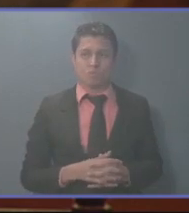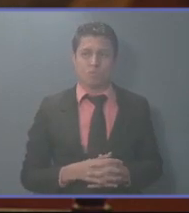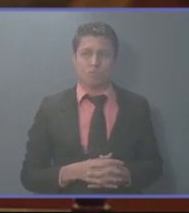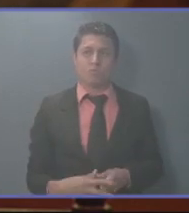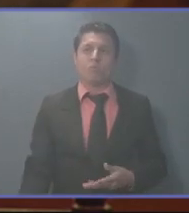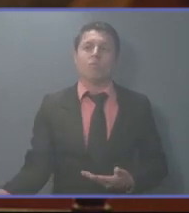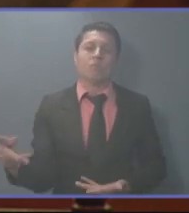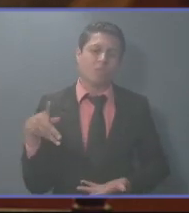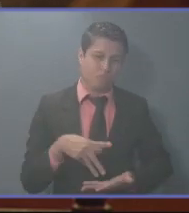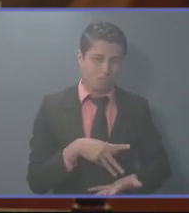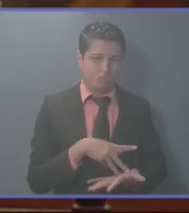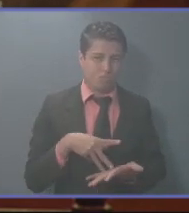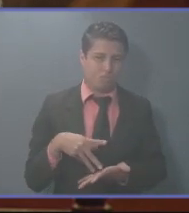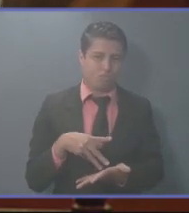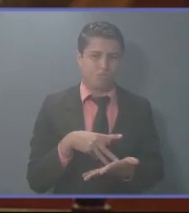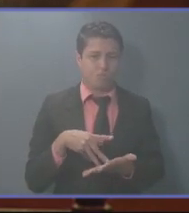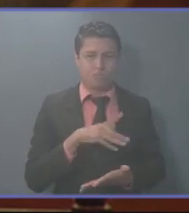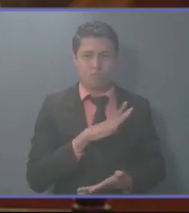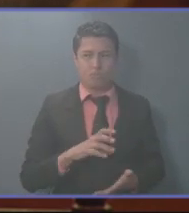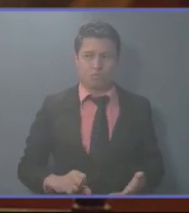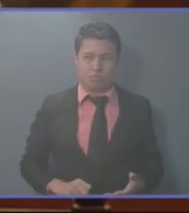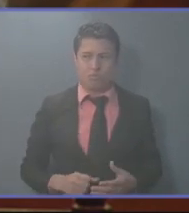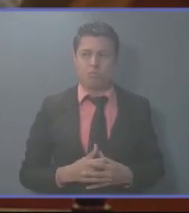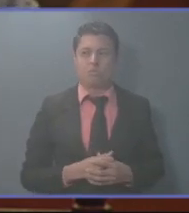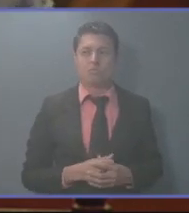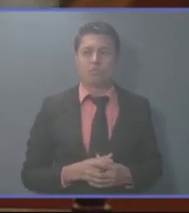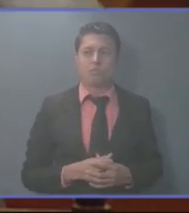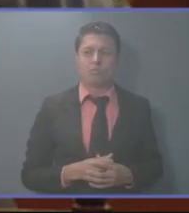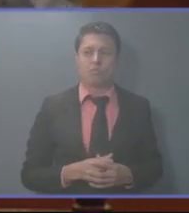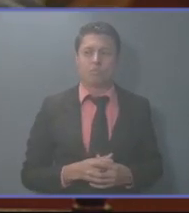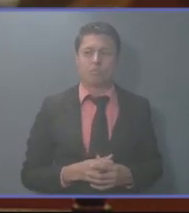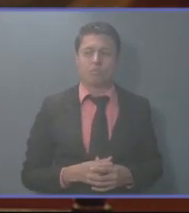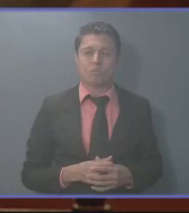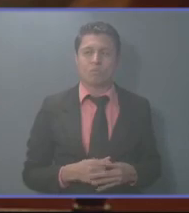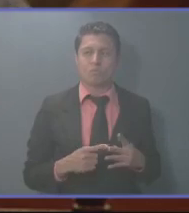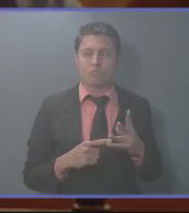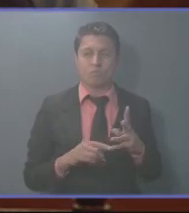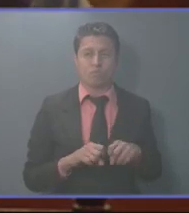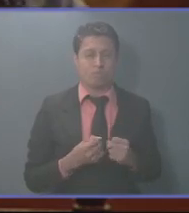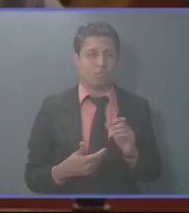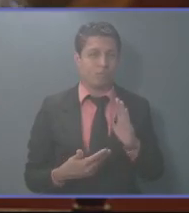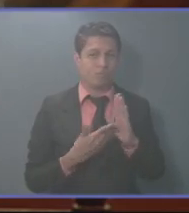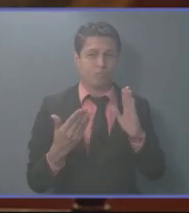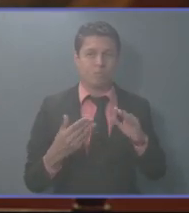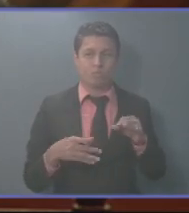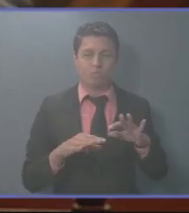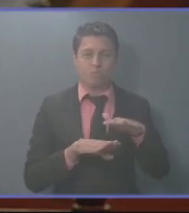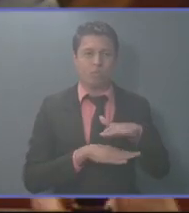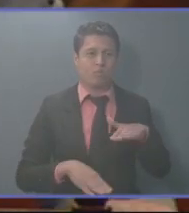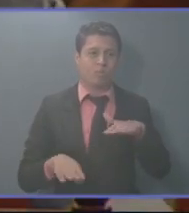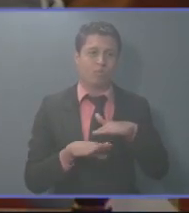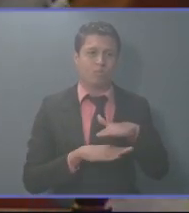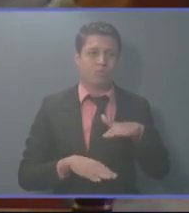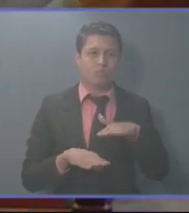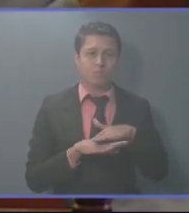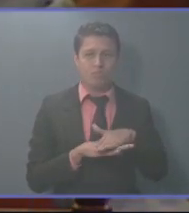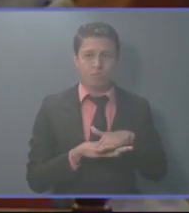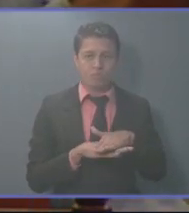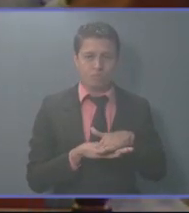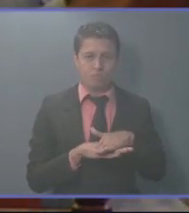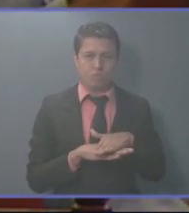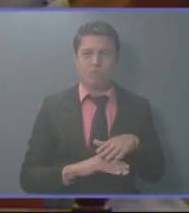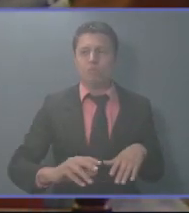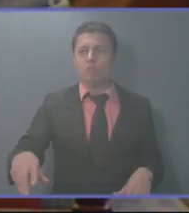Pueblo salvadoreño, se ha violentado uno de los principios básicos de los